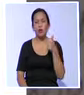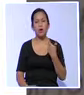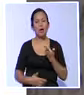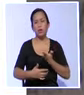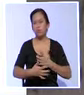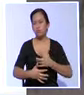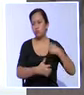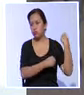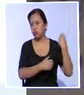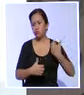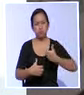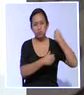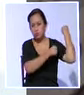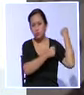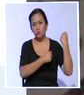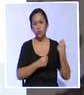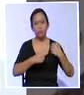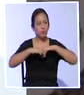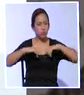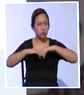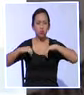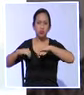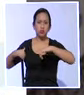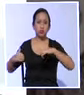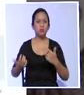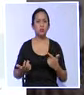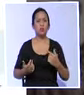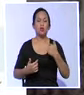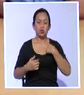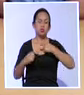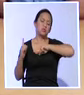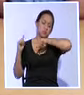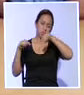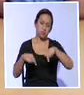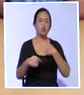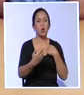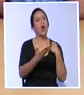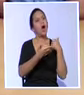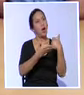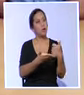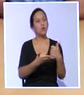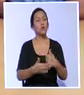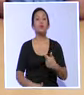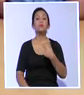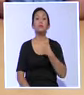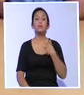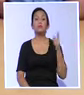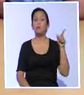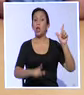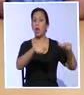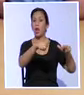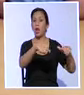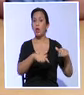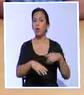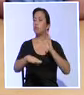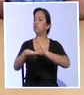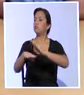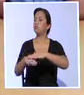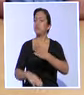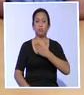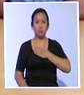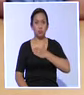lo veo a diario si se trata de ayudarlos aquí estoy el llamado del presidente lenin moreno